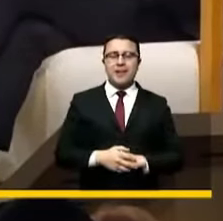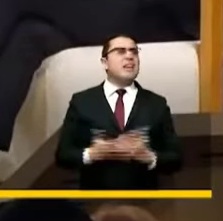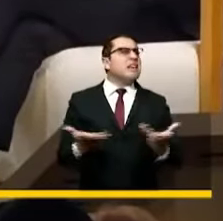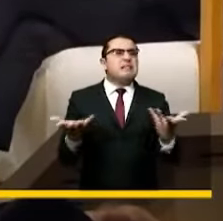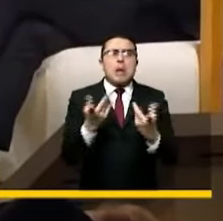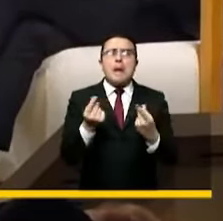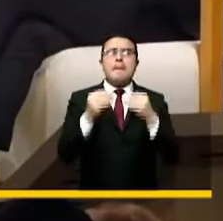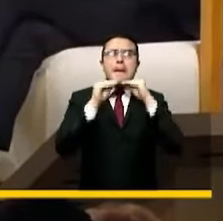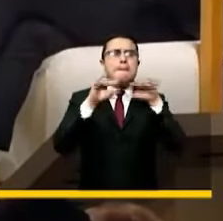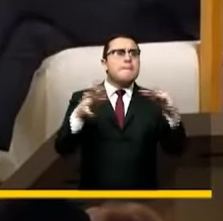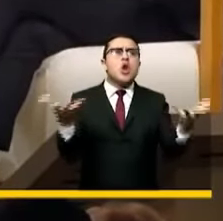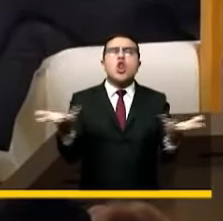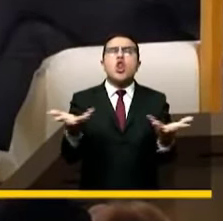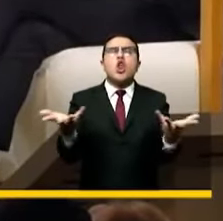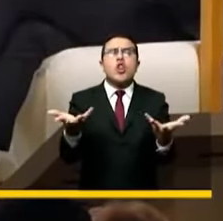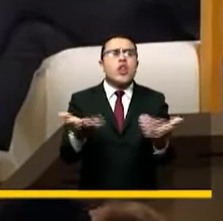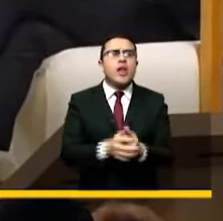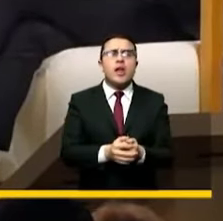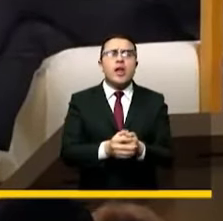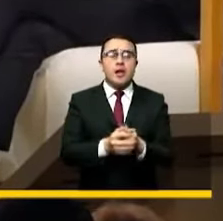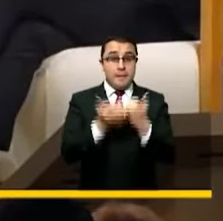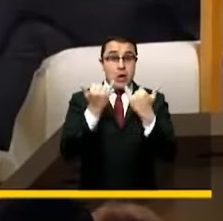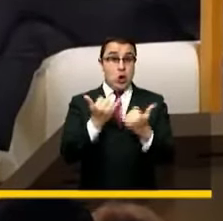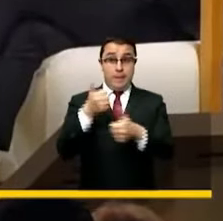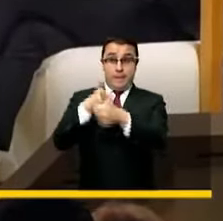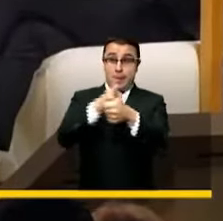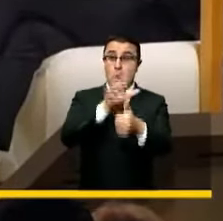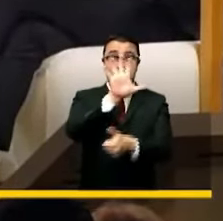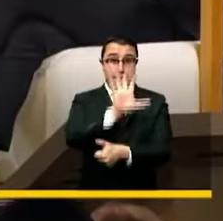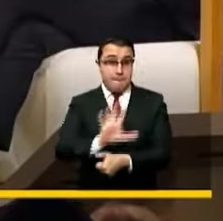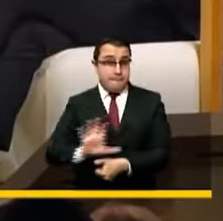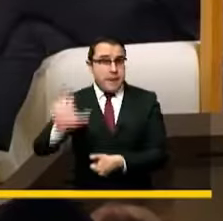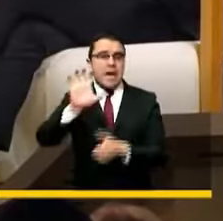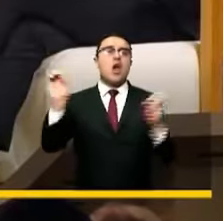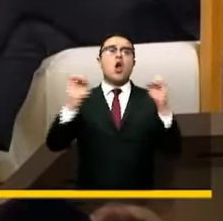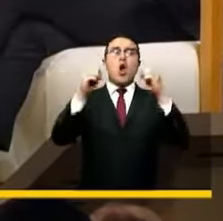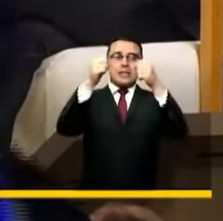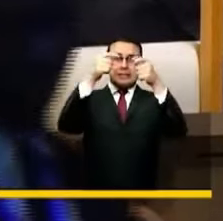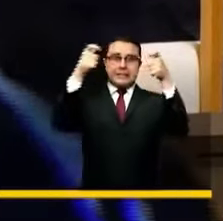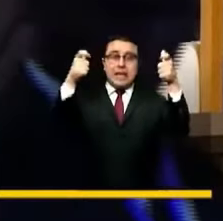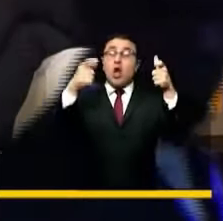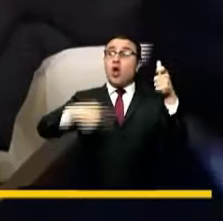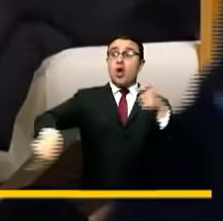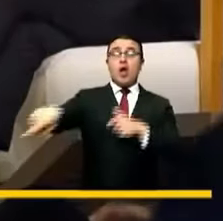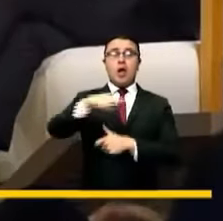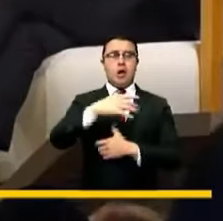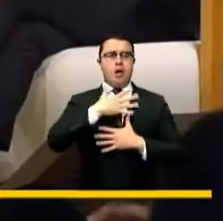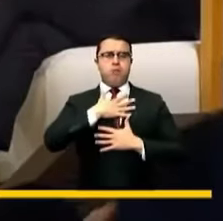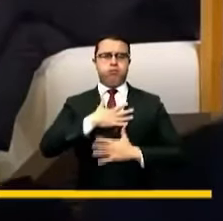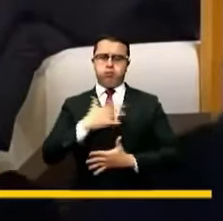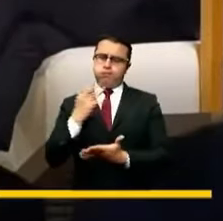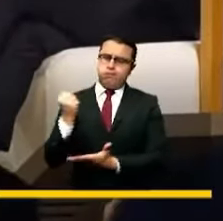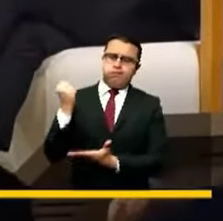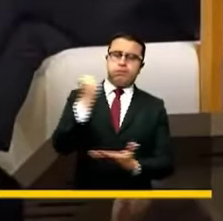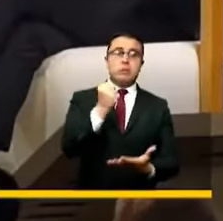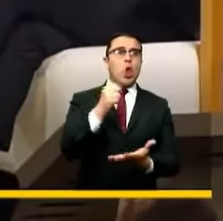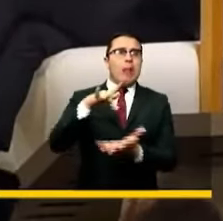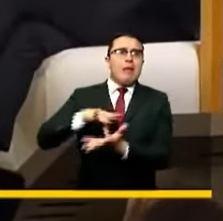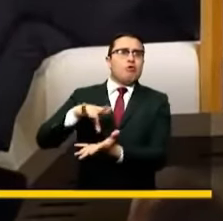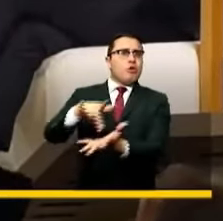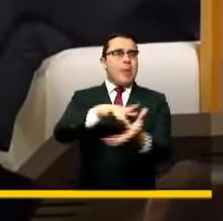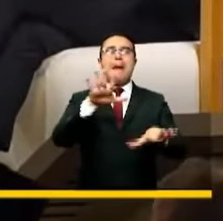están? Hoy cada país, cada estado está sobreendeudado. Ricos y